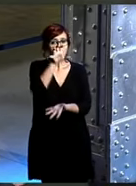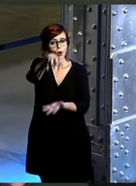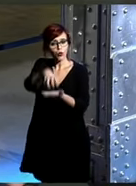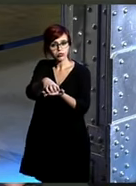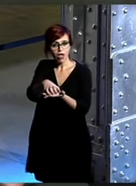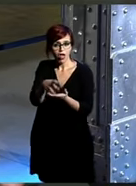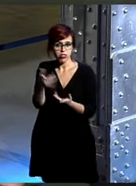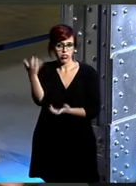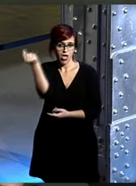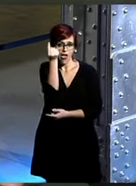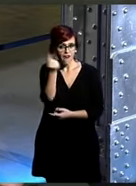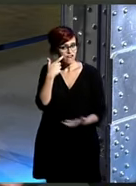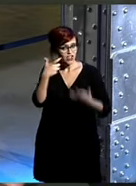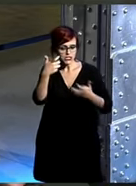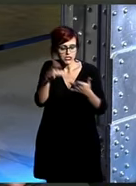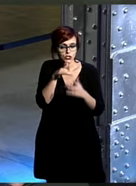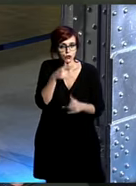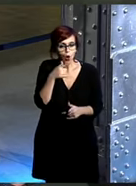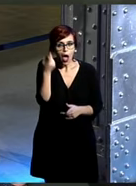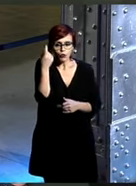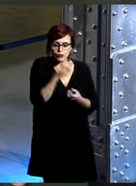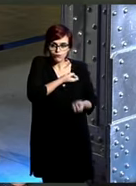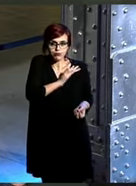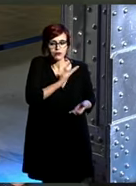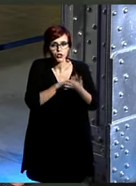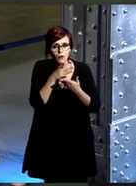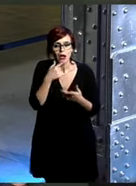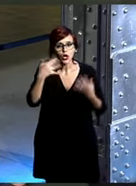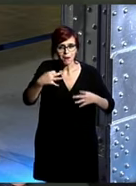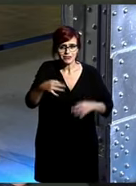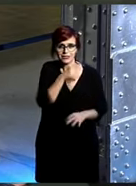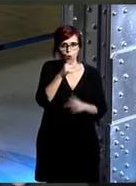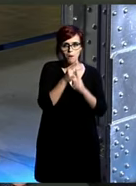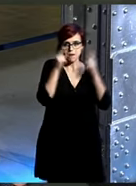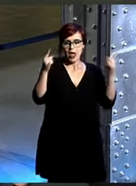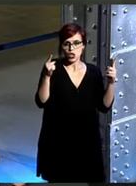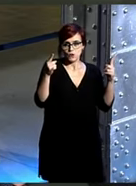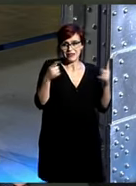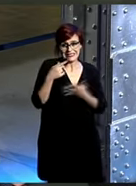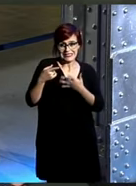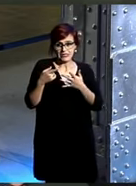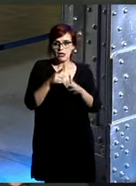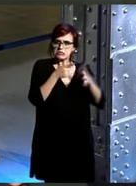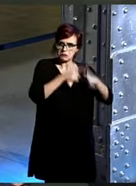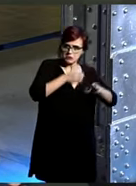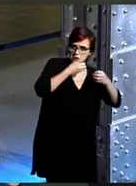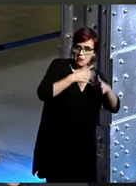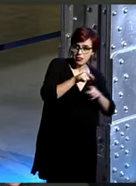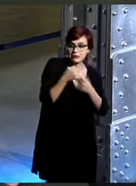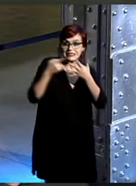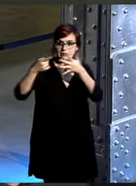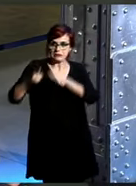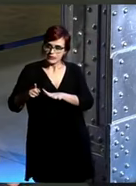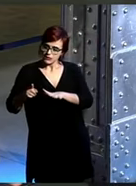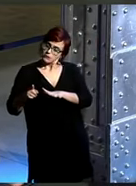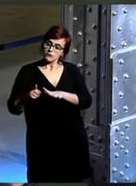que tengo alumnos vocacionales, yo creo que en el segundo cuatrimestre del primer año ya ¿no? Esta motivación que